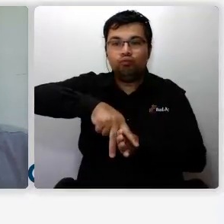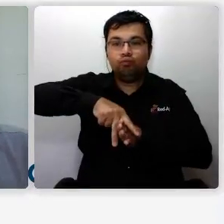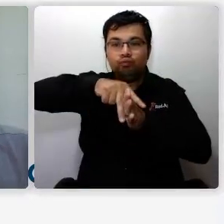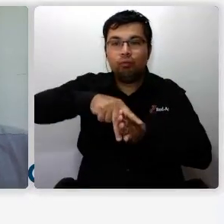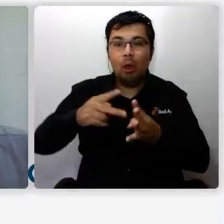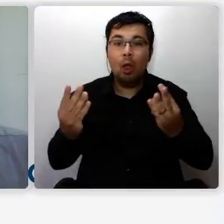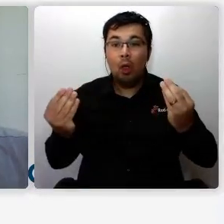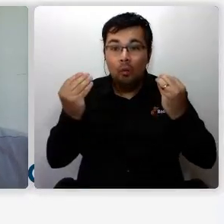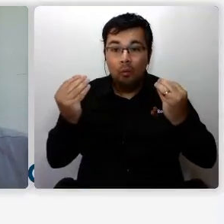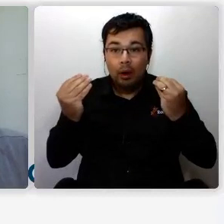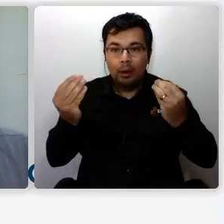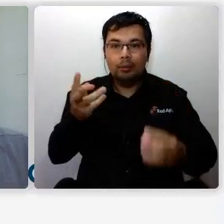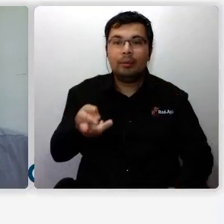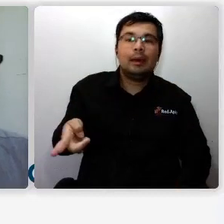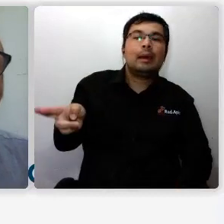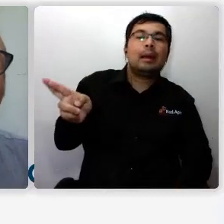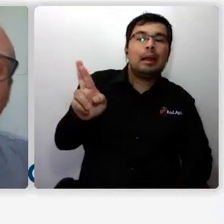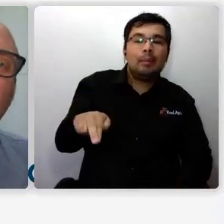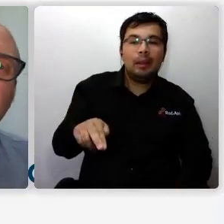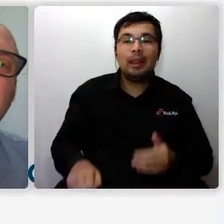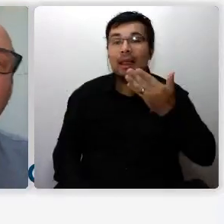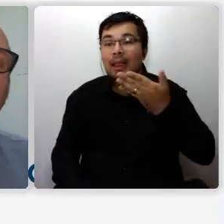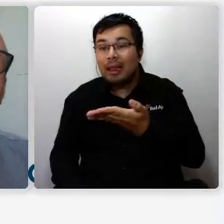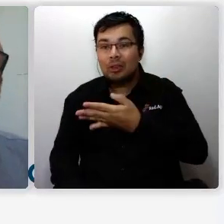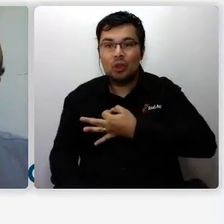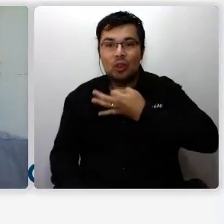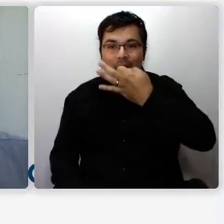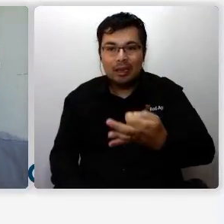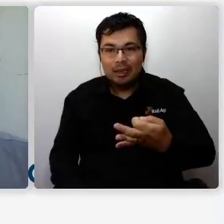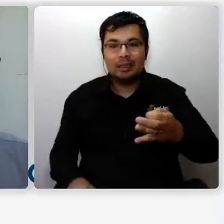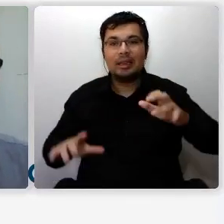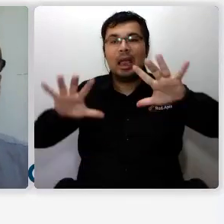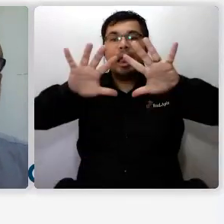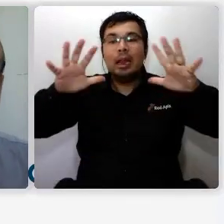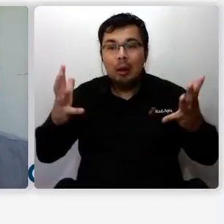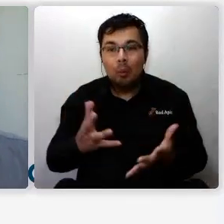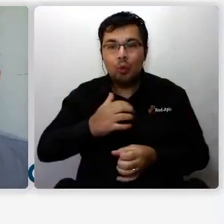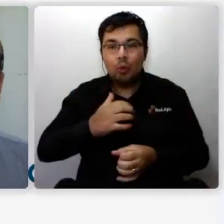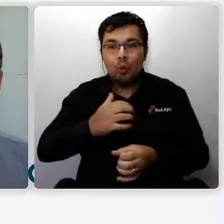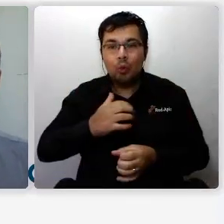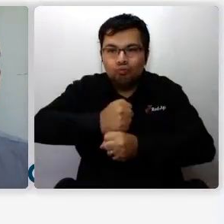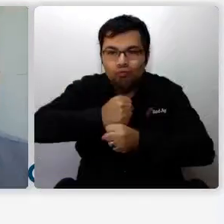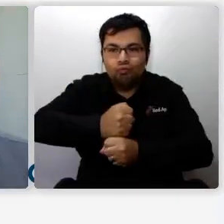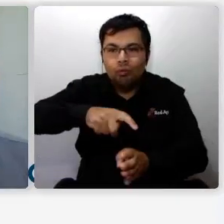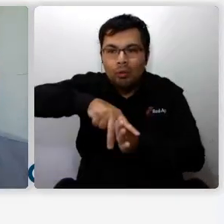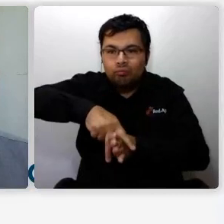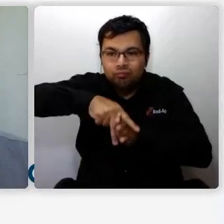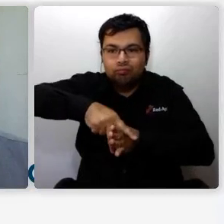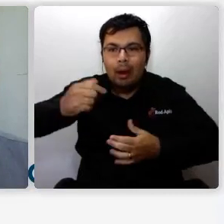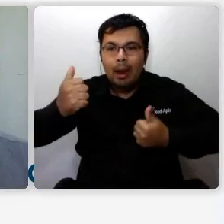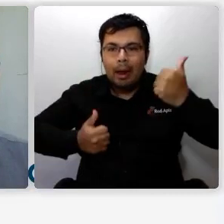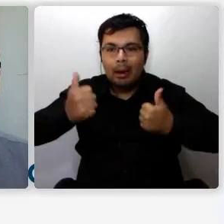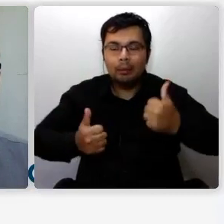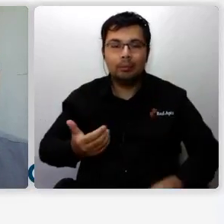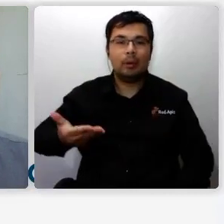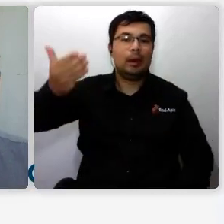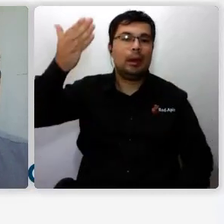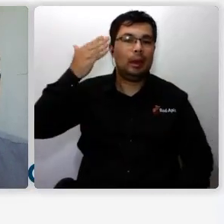el mundo del hipódromo, en el mundo de los caballos. Y eso tiene que ver en positivo, porque estuvimos el viernes justamente con Iván del